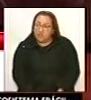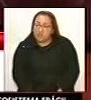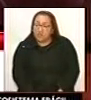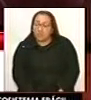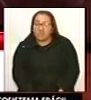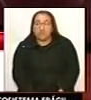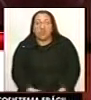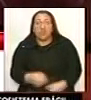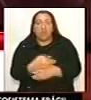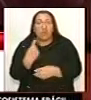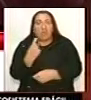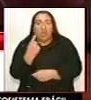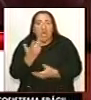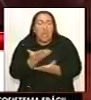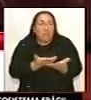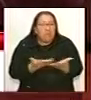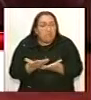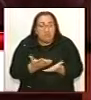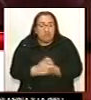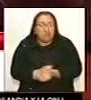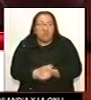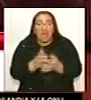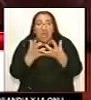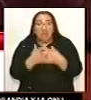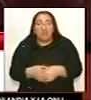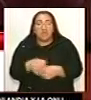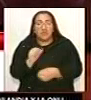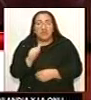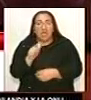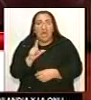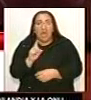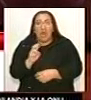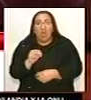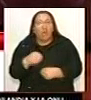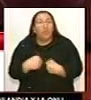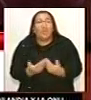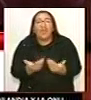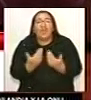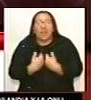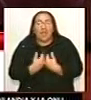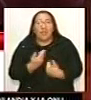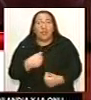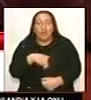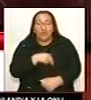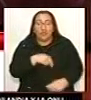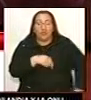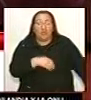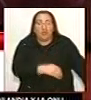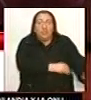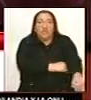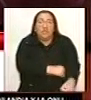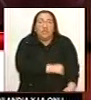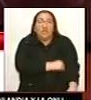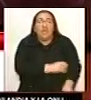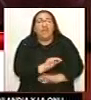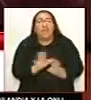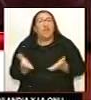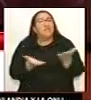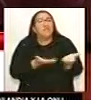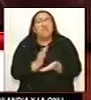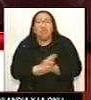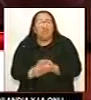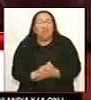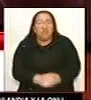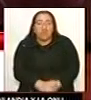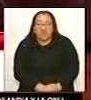términos generales, la empresa Saloc no nos brinda a nosotros ningún servicio.